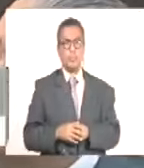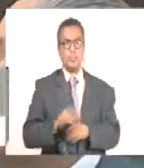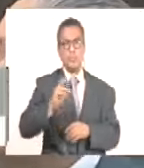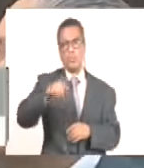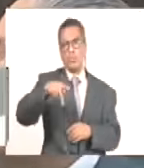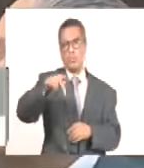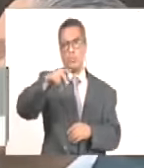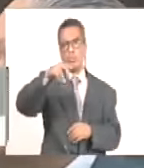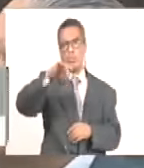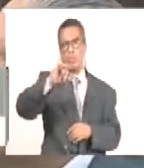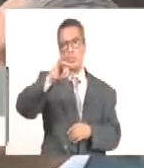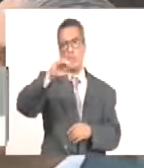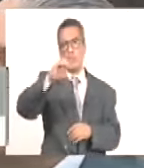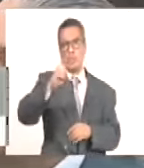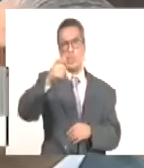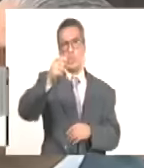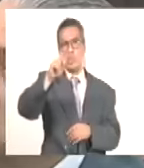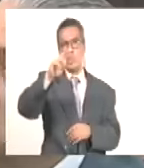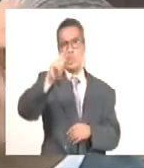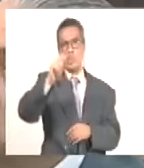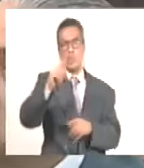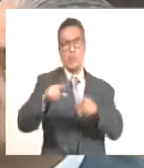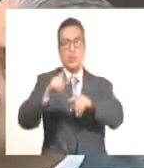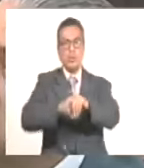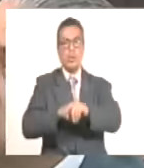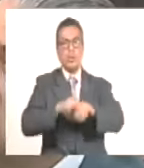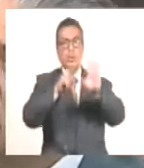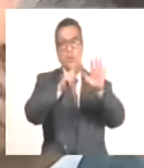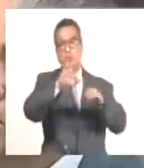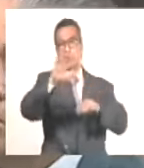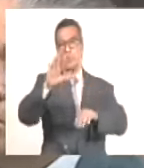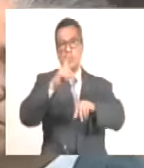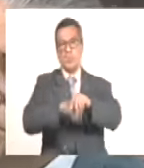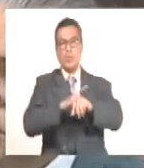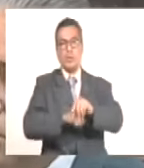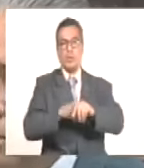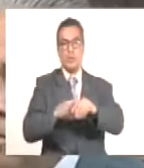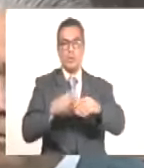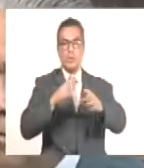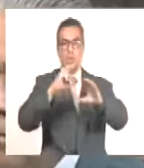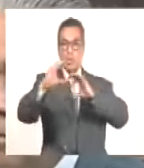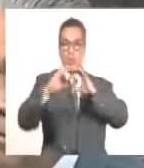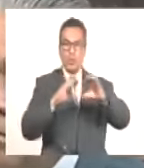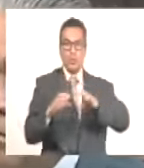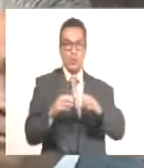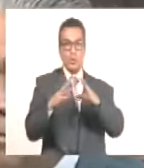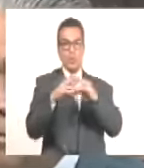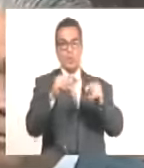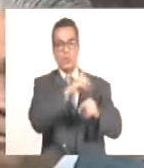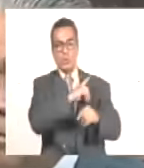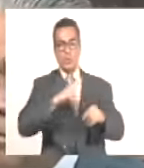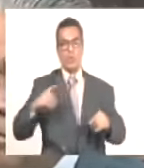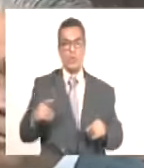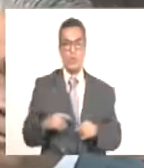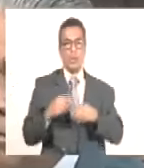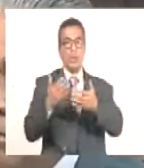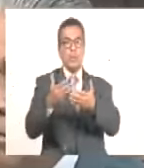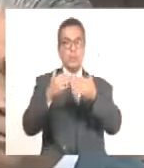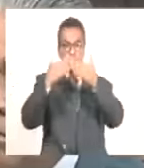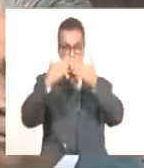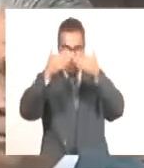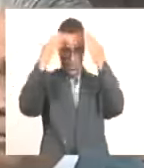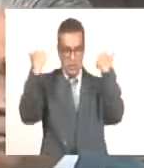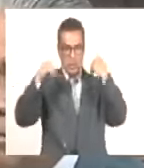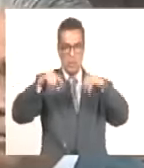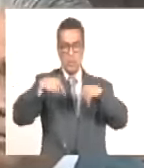Pietro Cardenal Parolin, quien por espacio de 75 minutos nos transmitió su deseo de dejar atrás